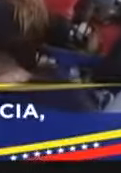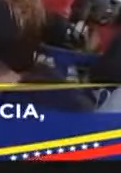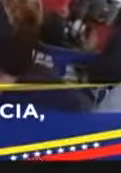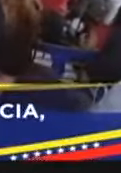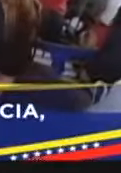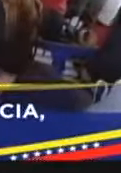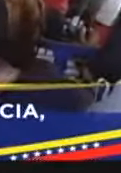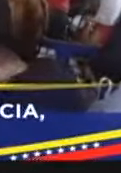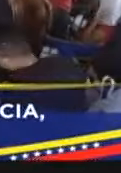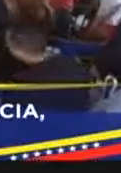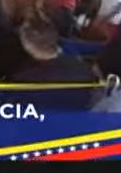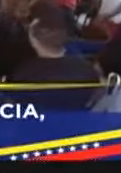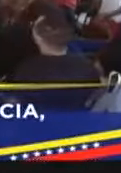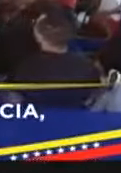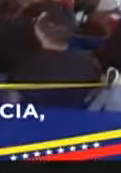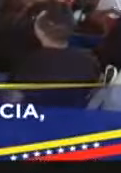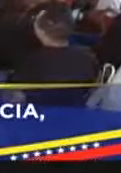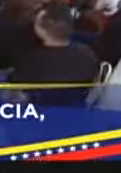Excelente.